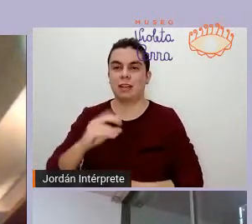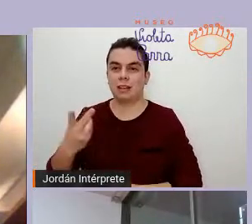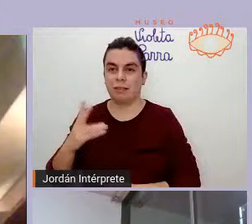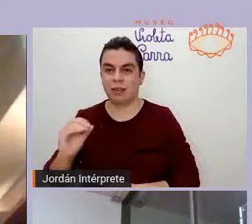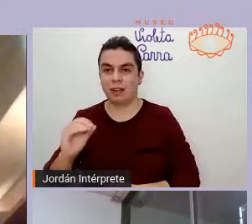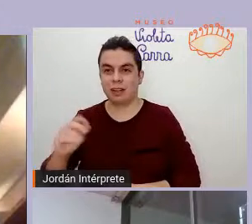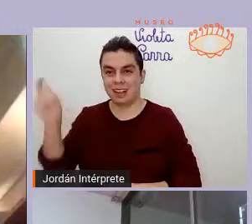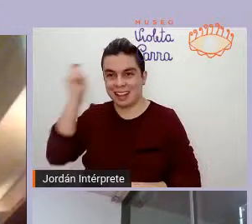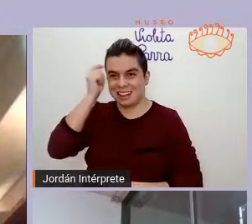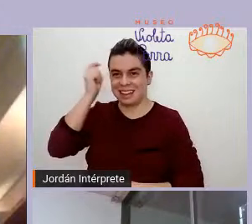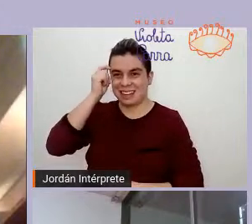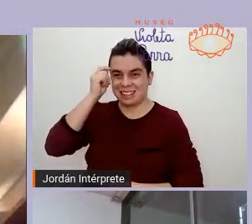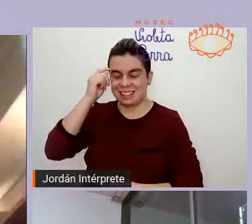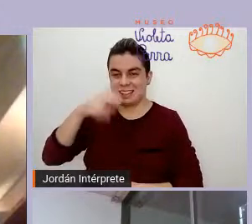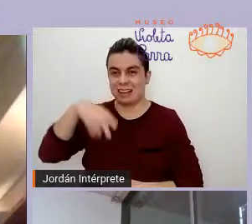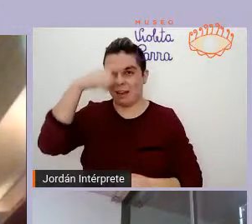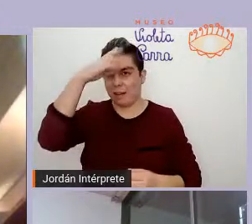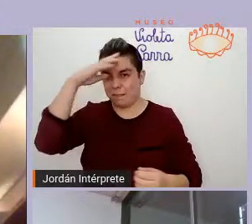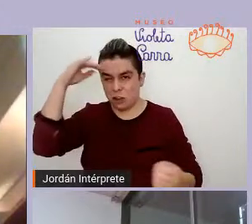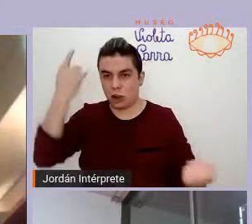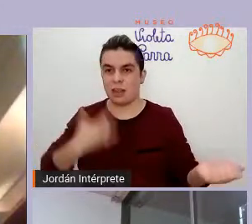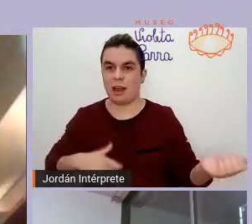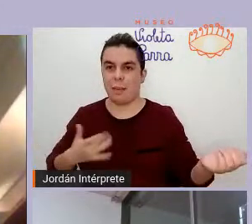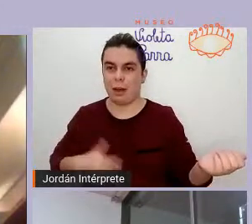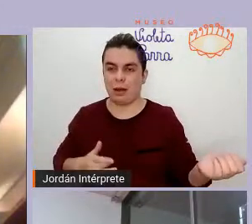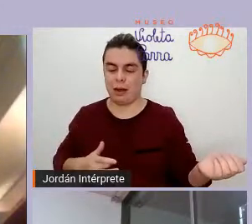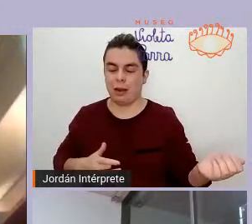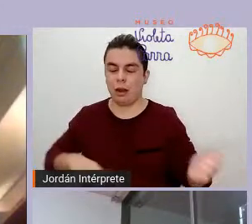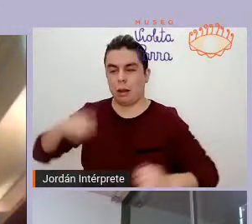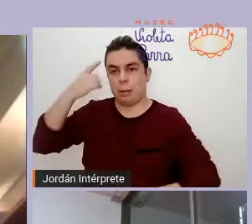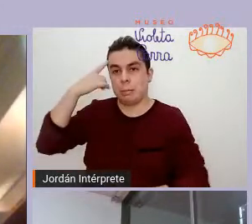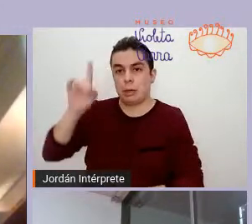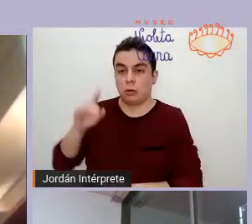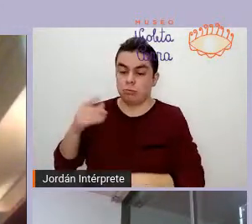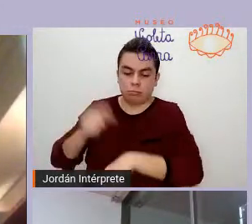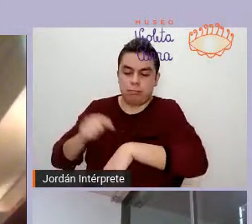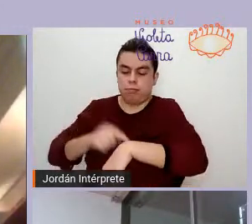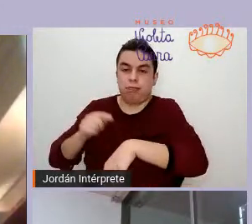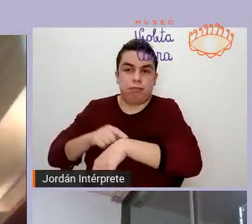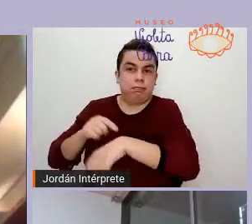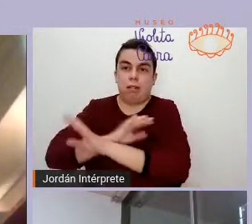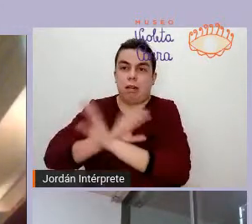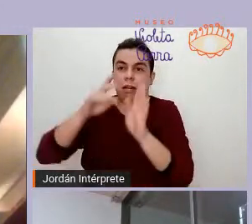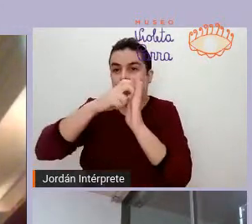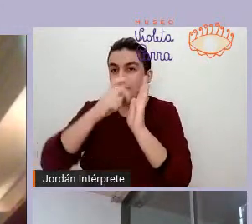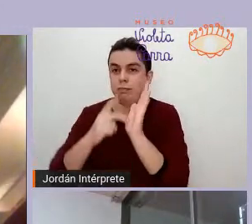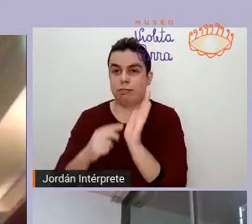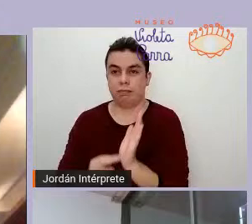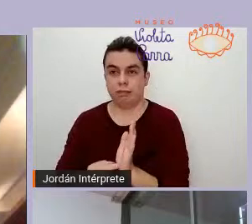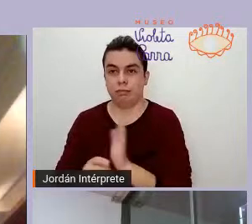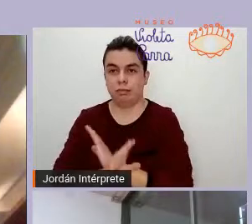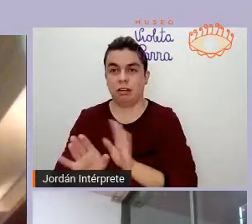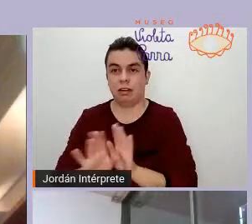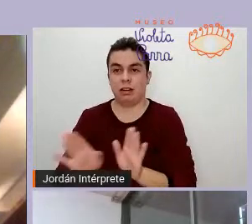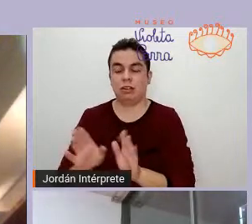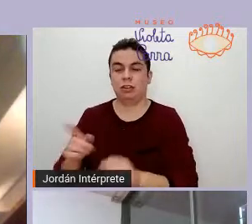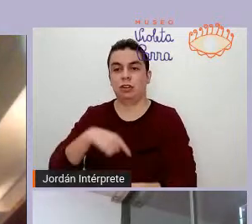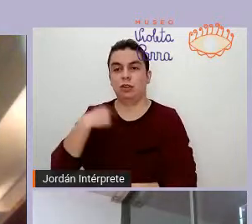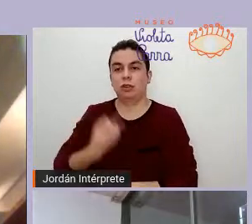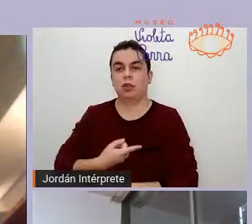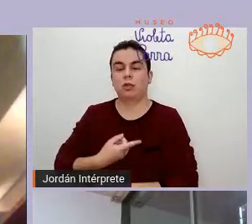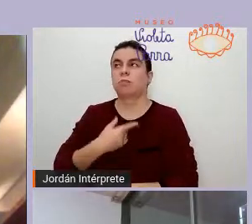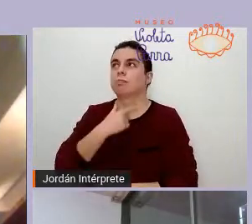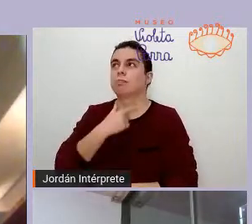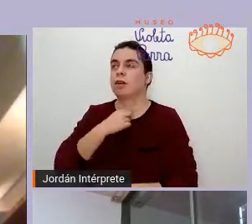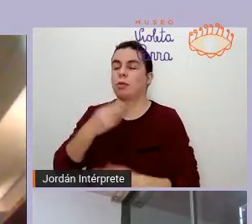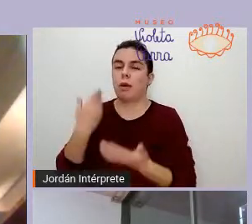decidido adelantarnos con una conferencia que tiene que ver con nuestro ciclo en los jardines humanos, donde